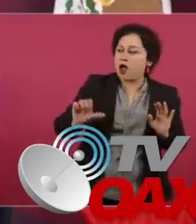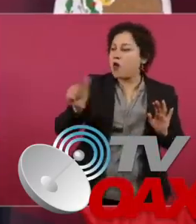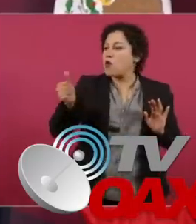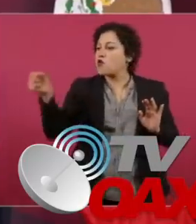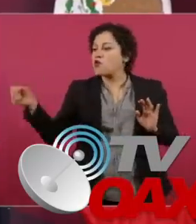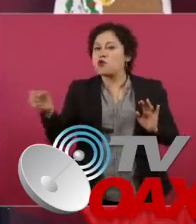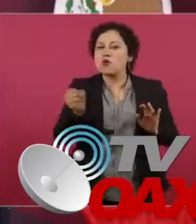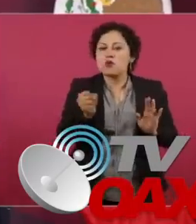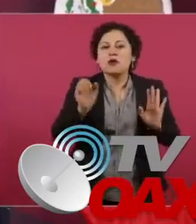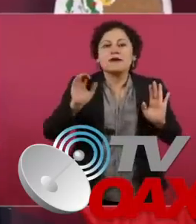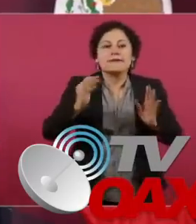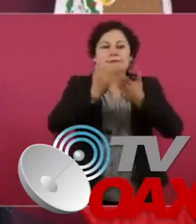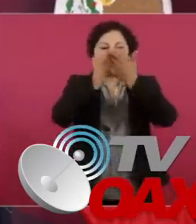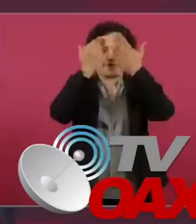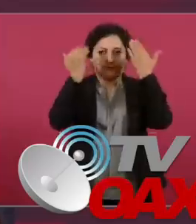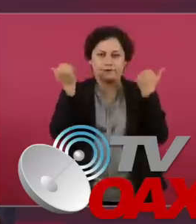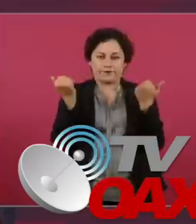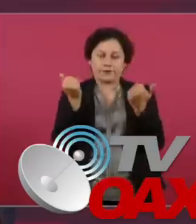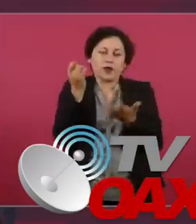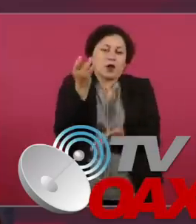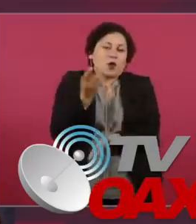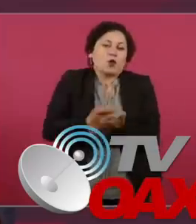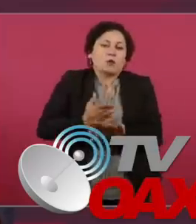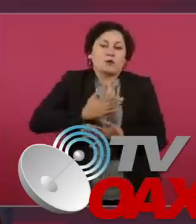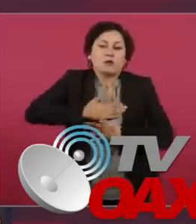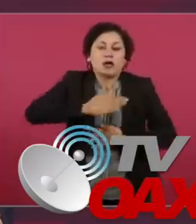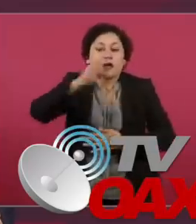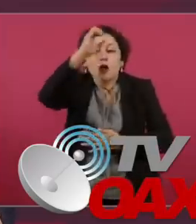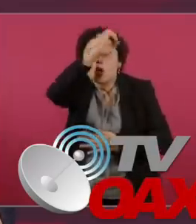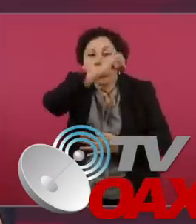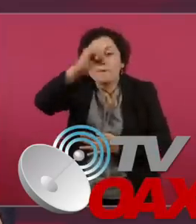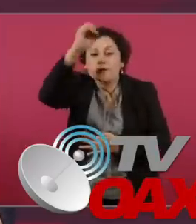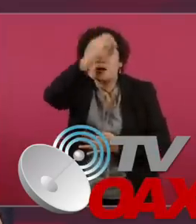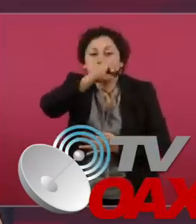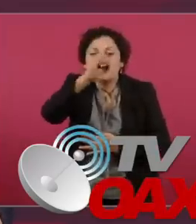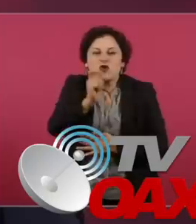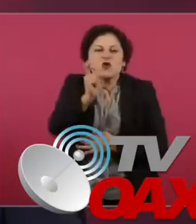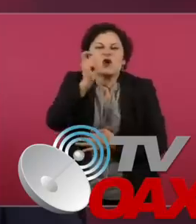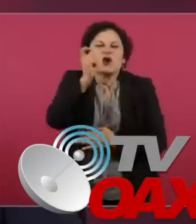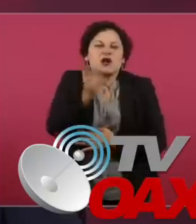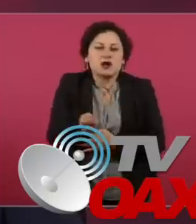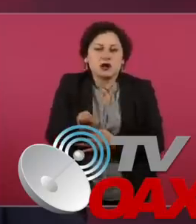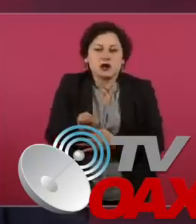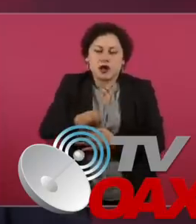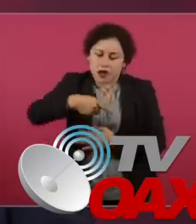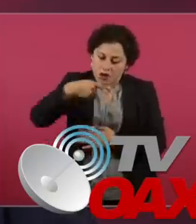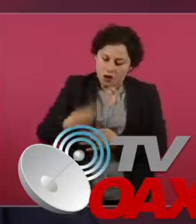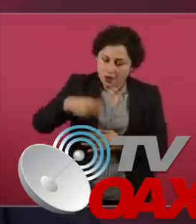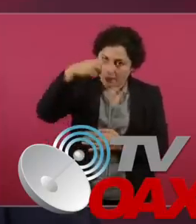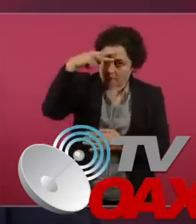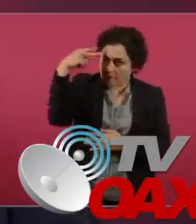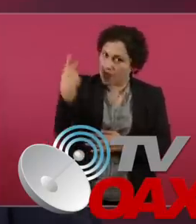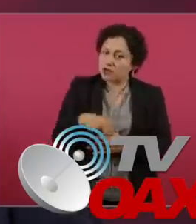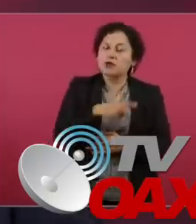sea, nosotros tenemos que seguir manteniendo nuestra relación con Estados